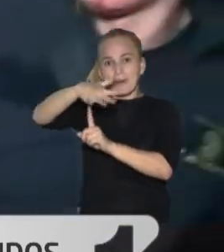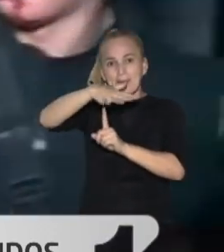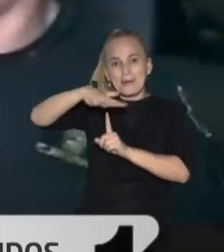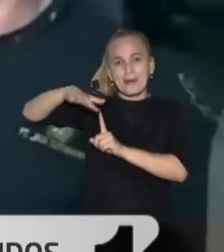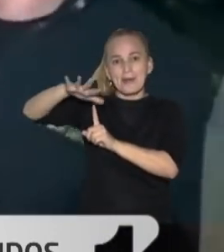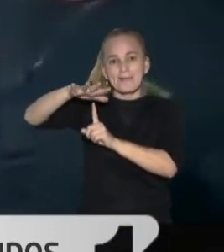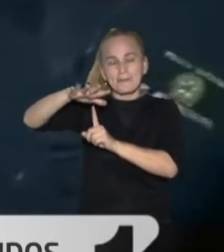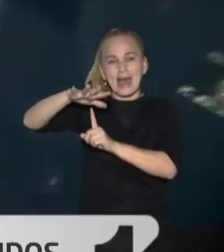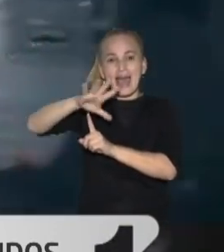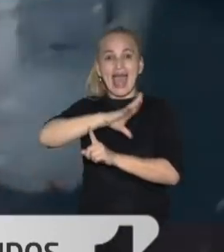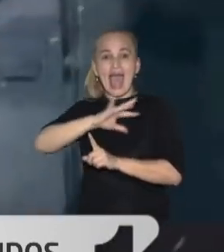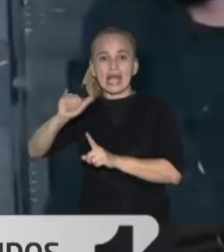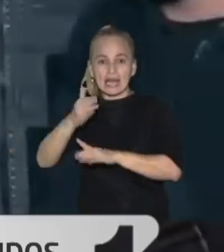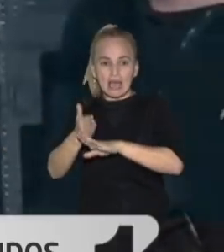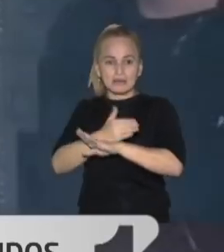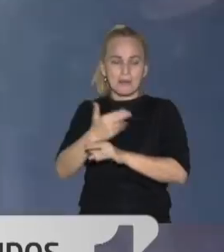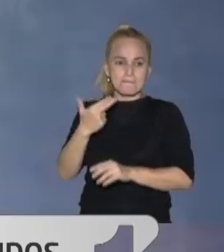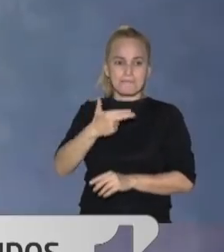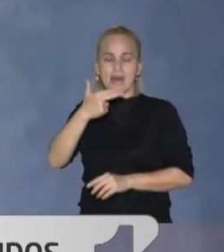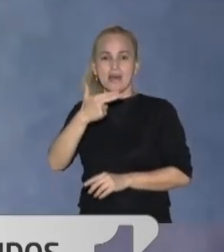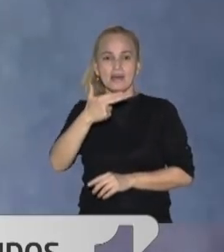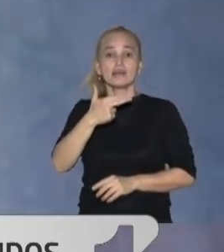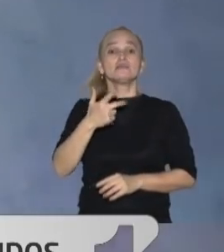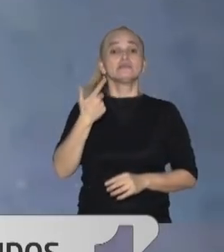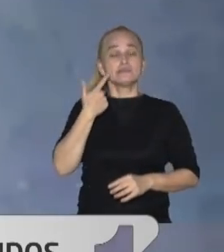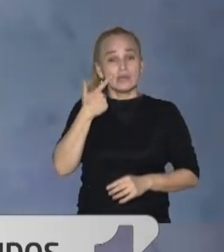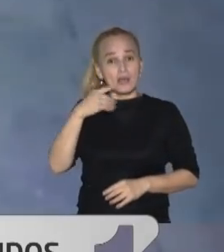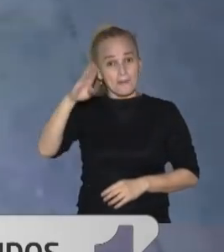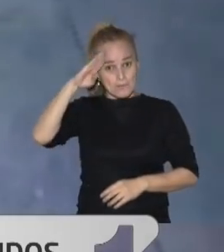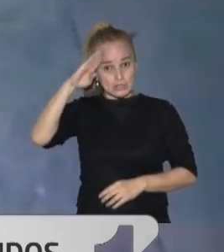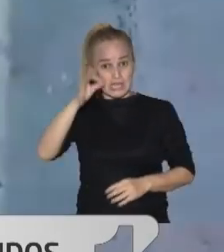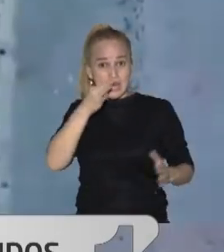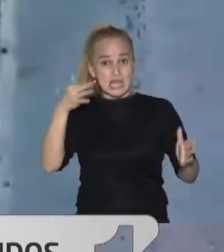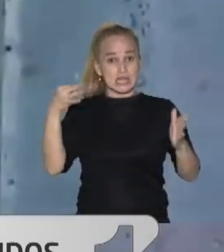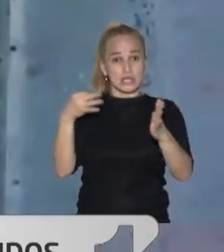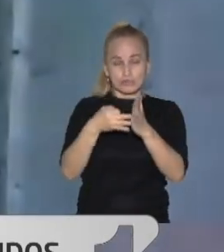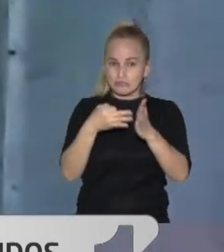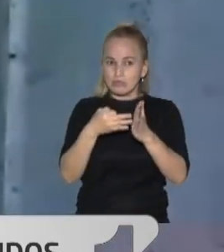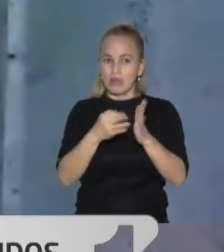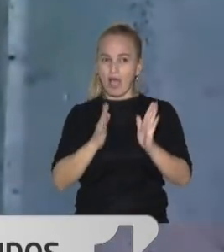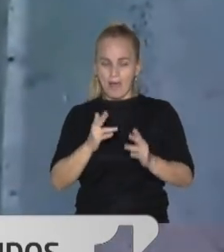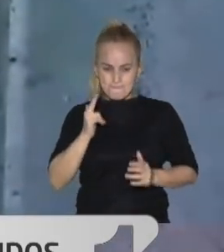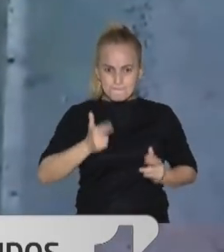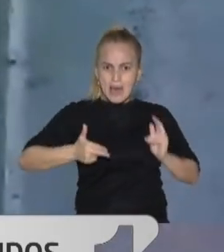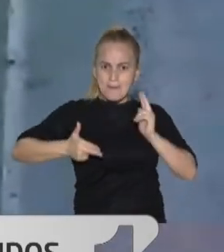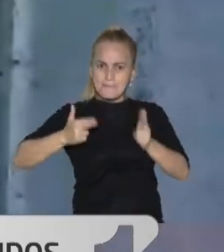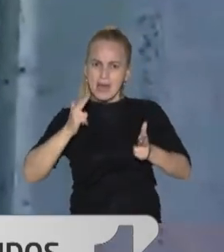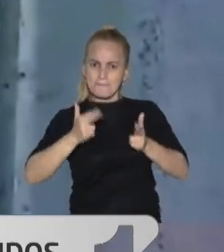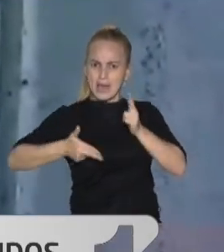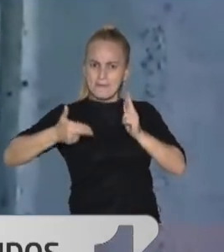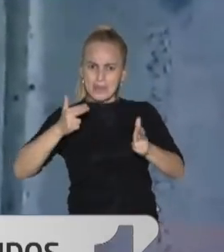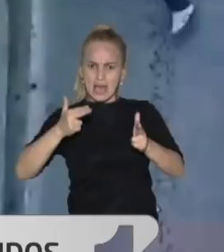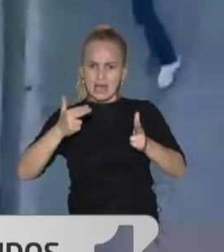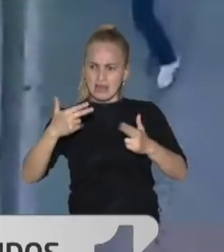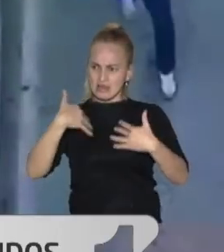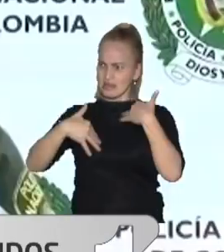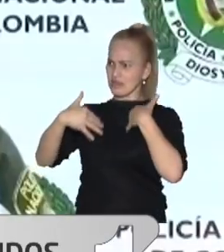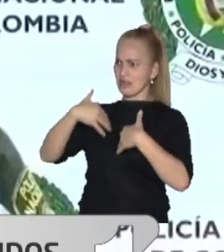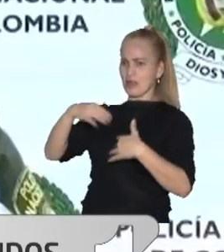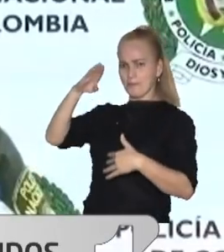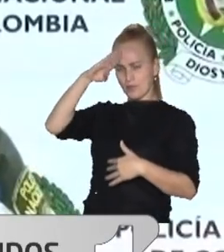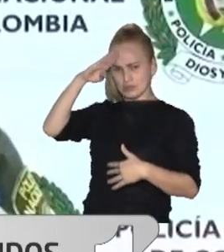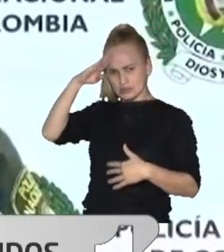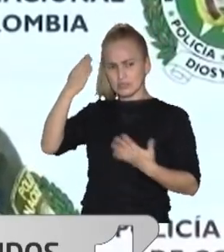de recibir un disparo. De igual forma, la institución denunció que algunas personas accionaron sus armas de fuego contra los uniformados.